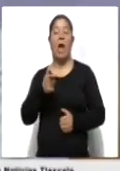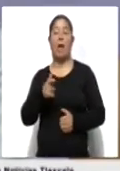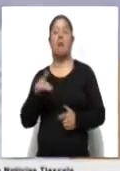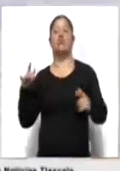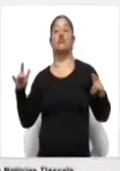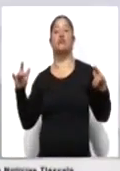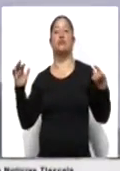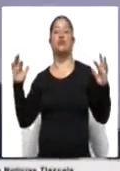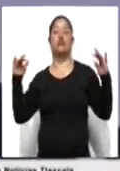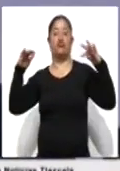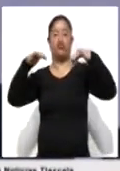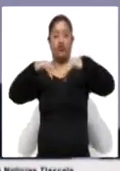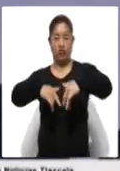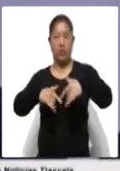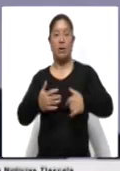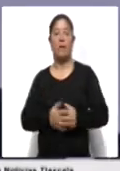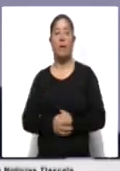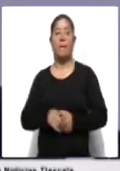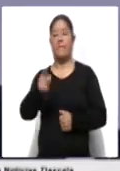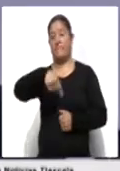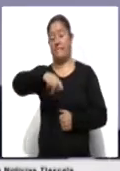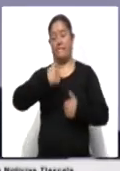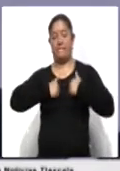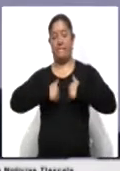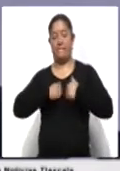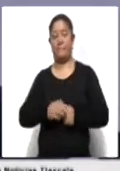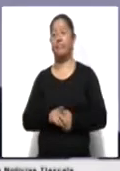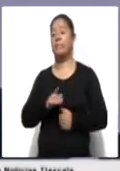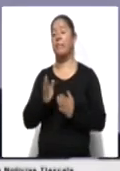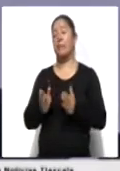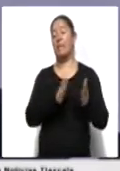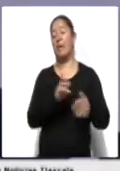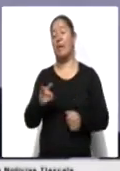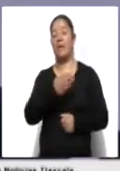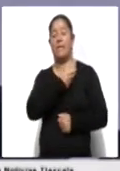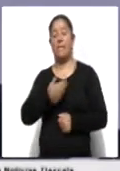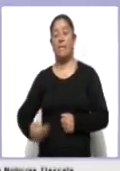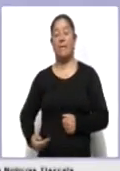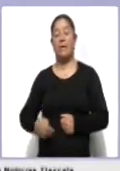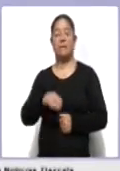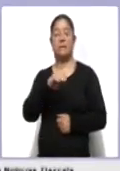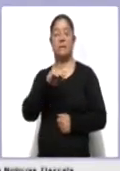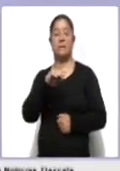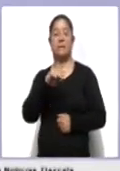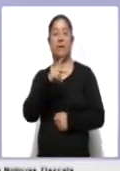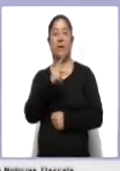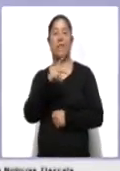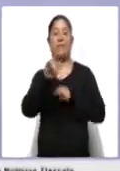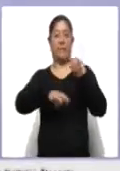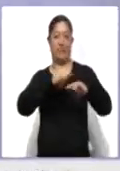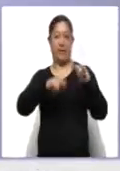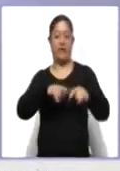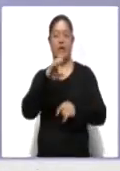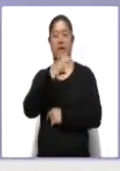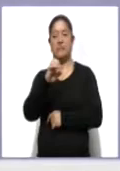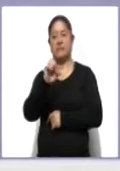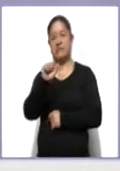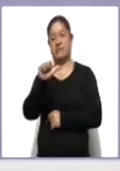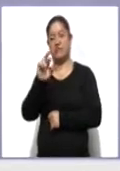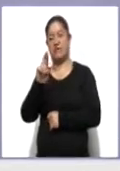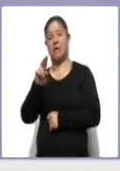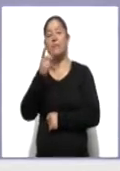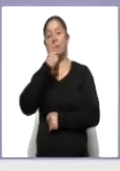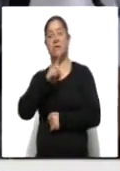los chautempenses. Por su parte, el presidente del Patronato de Ferias, César Pérez, indicó que las actividades iniciarán el 24 de julio